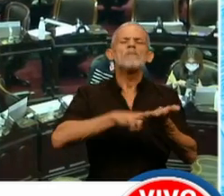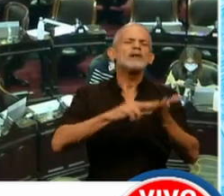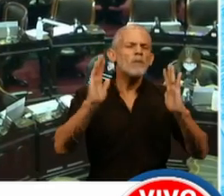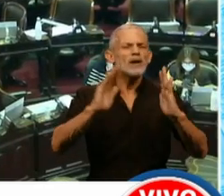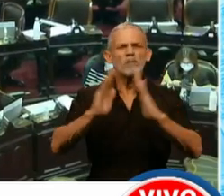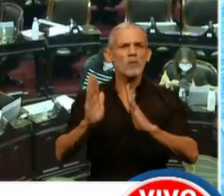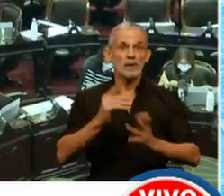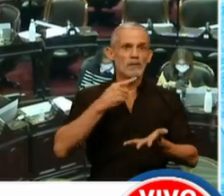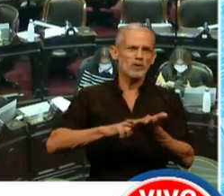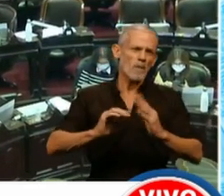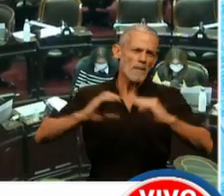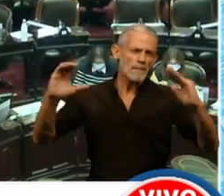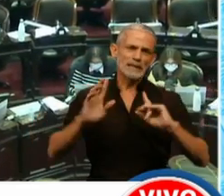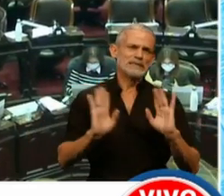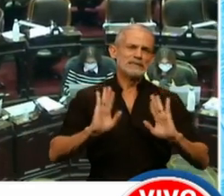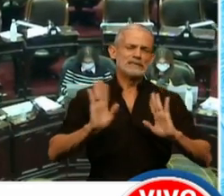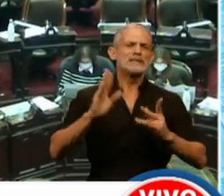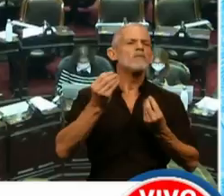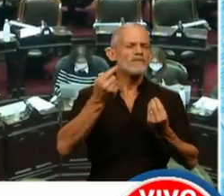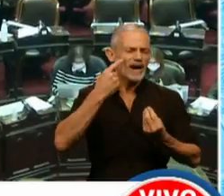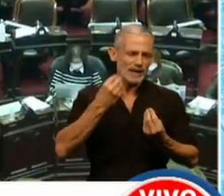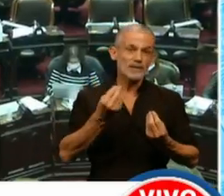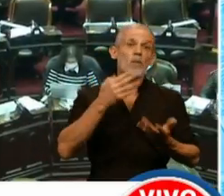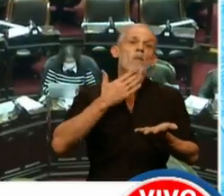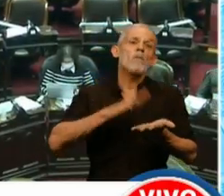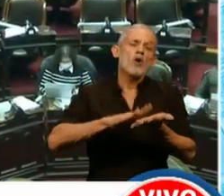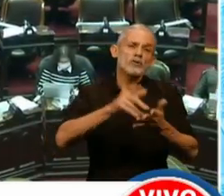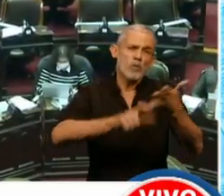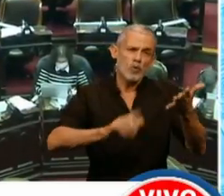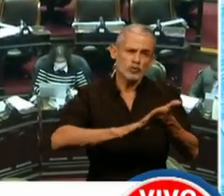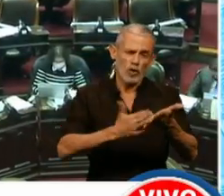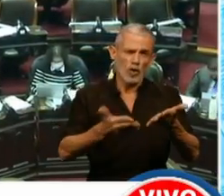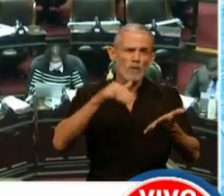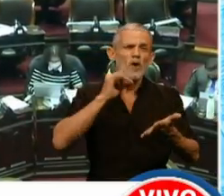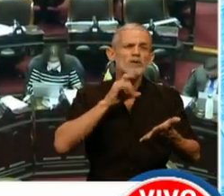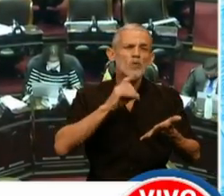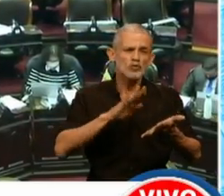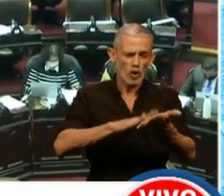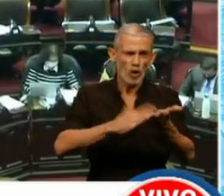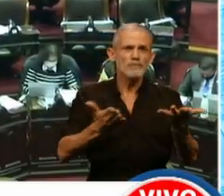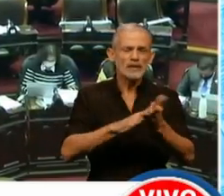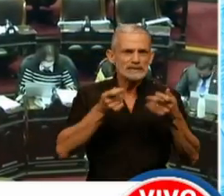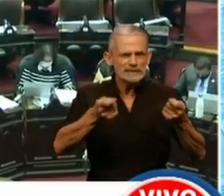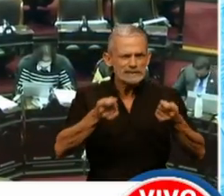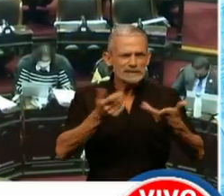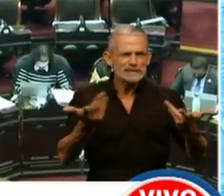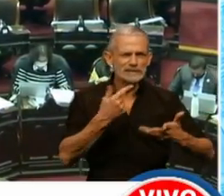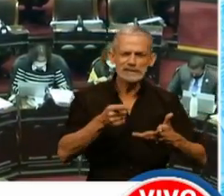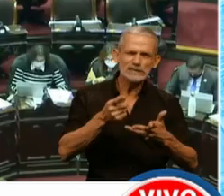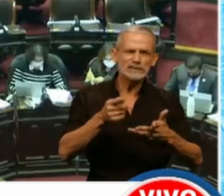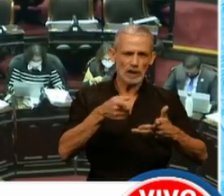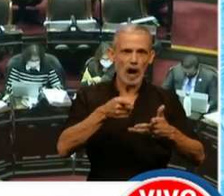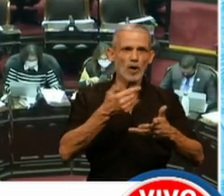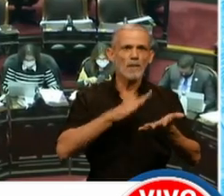nunca aumentar mire lo que está pasando con el tema del monotributo que por la enorme presión de los pequeños contribuyentes